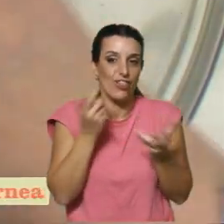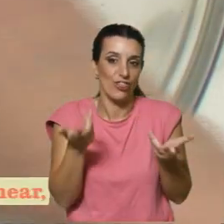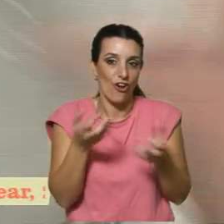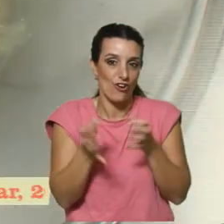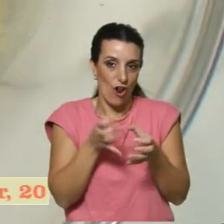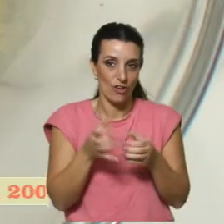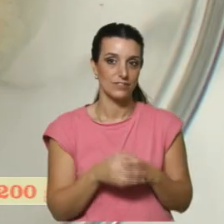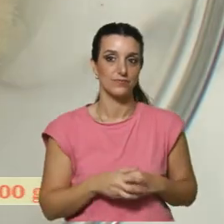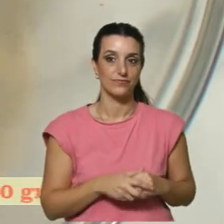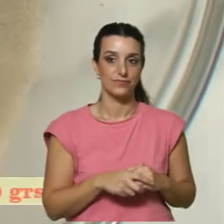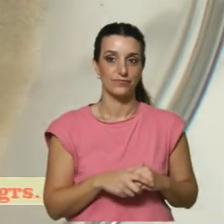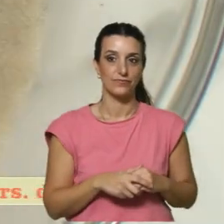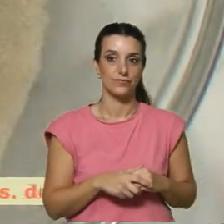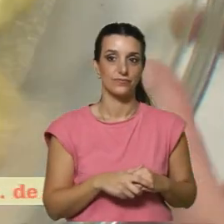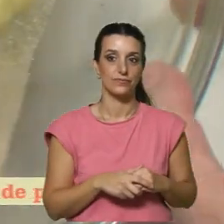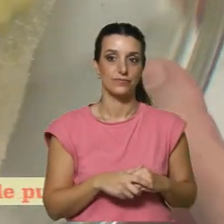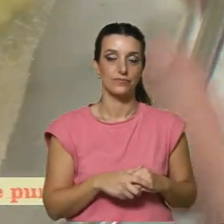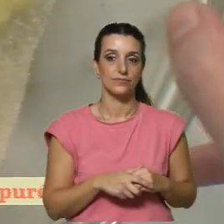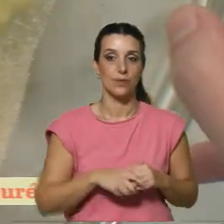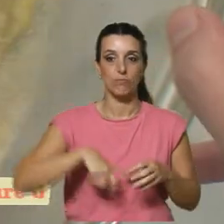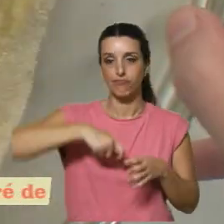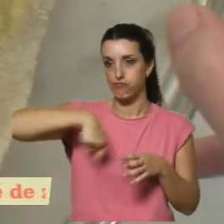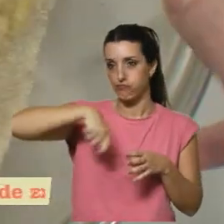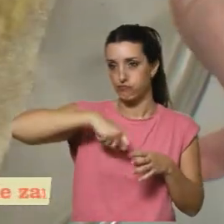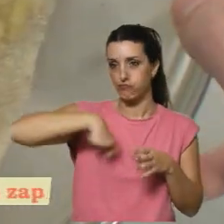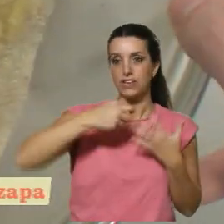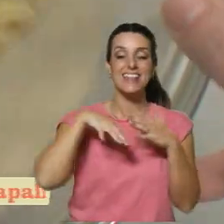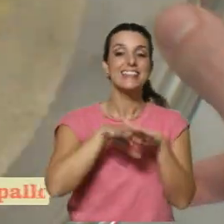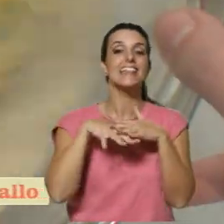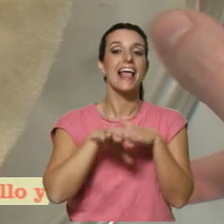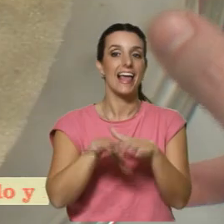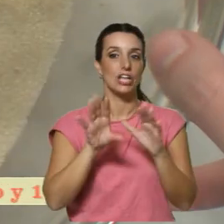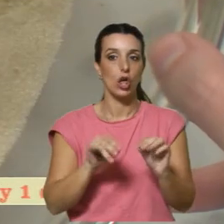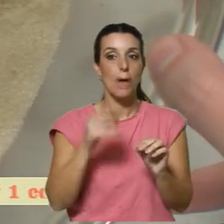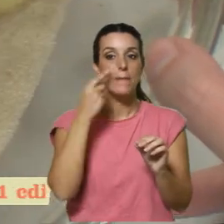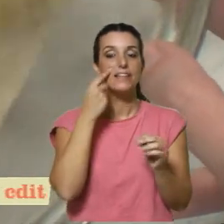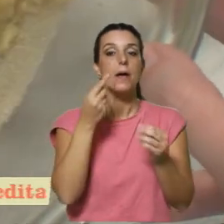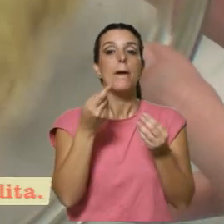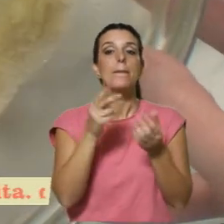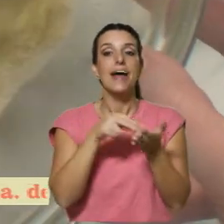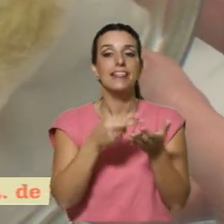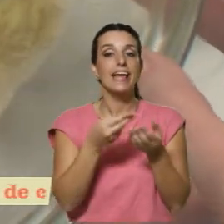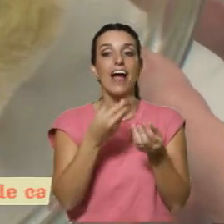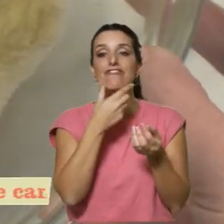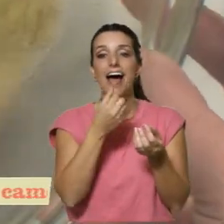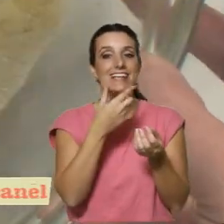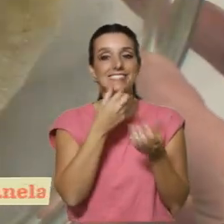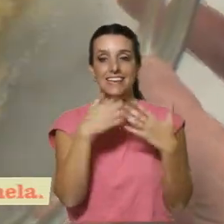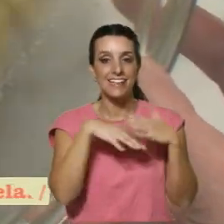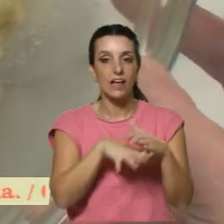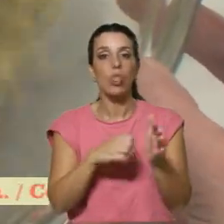calabaza. Ahí vamos. Vas mezclando bien. ¿Ves que si la manteca está bien pomada, esta